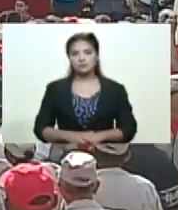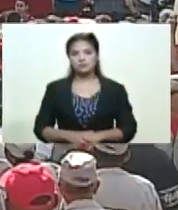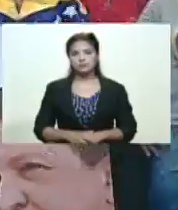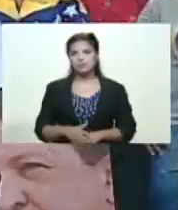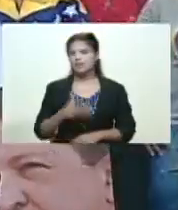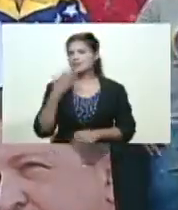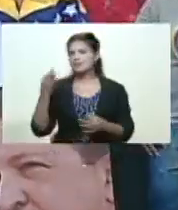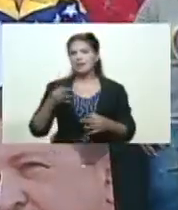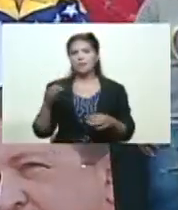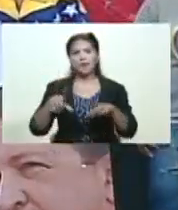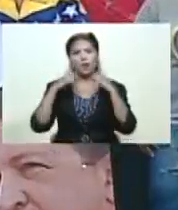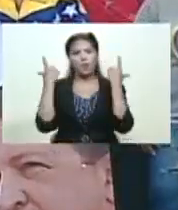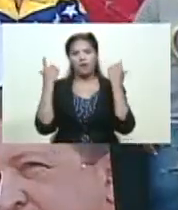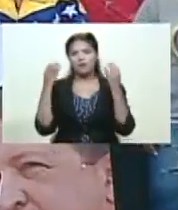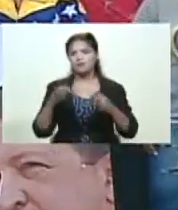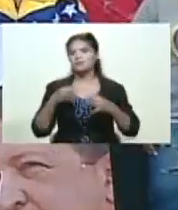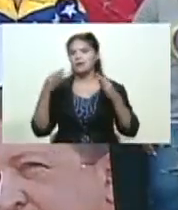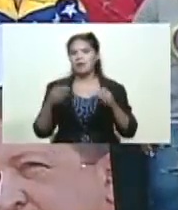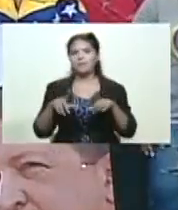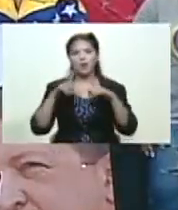Guaira siempre.